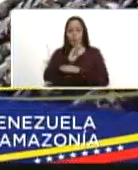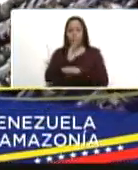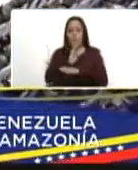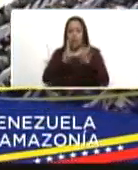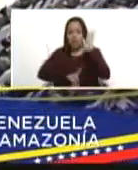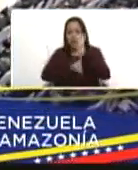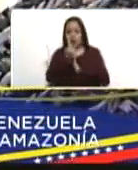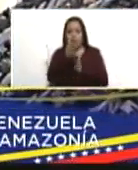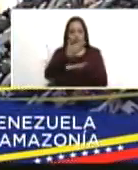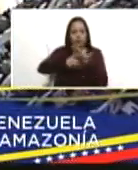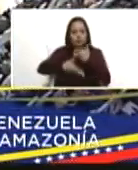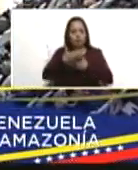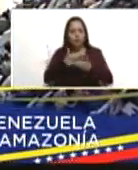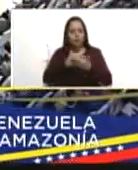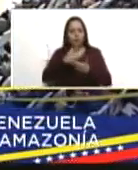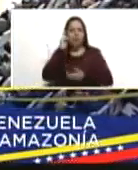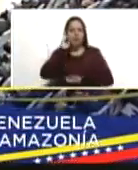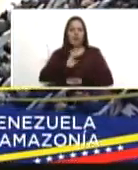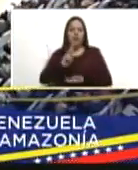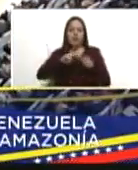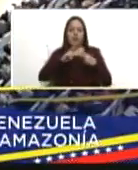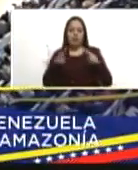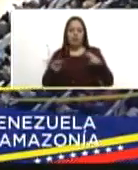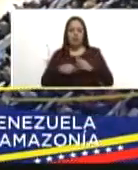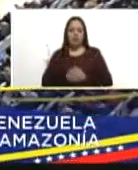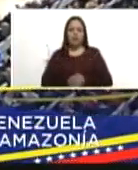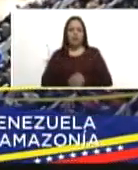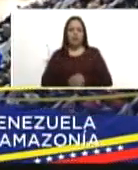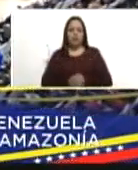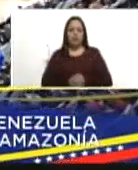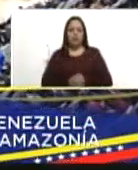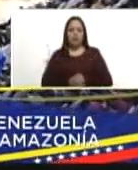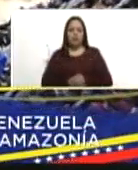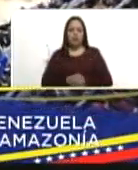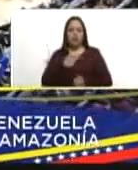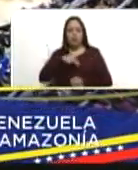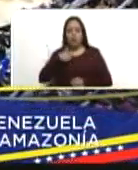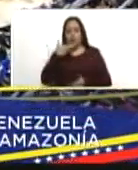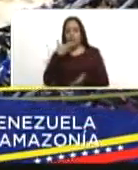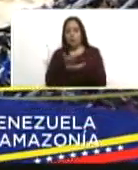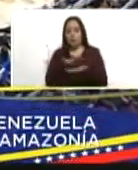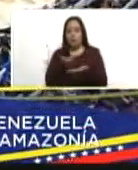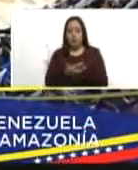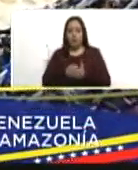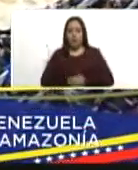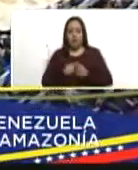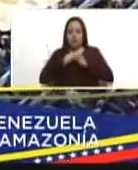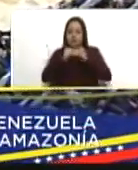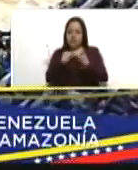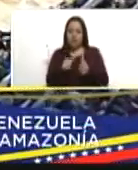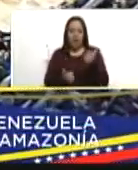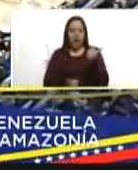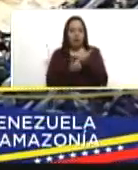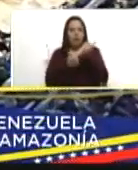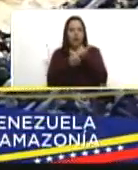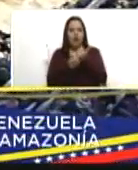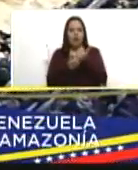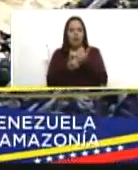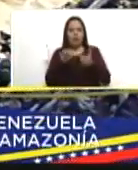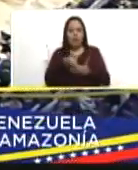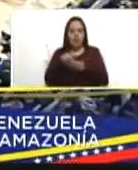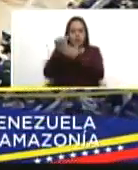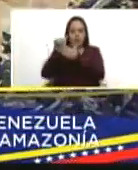diplomacia bolivariana de paz nos proponemos seguir aportando el liderazgo de